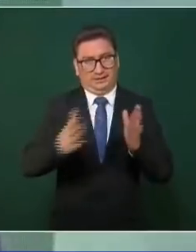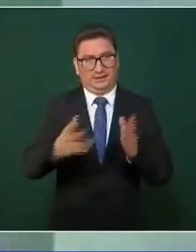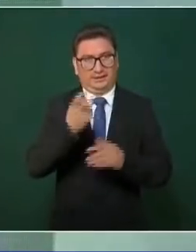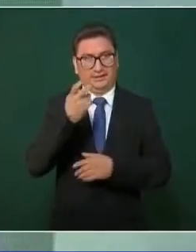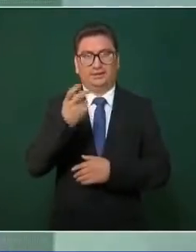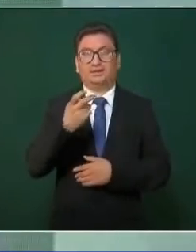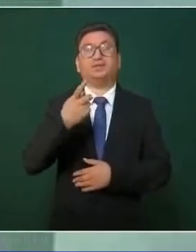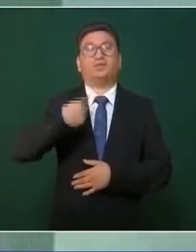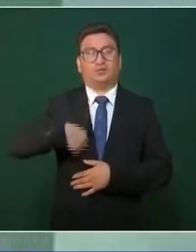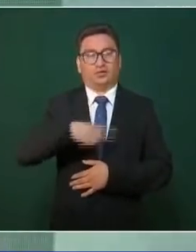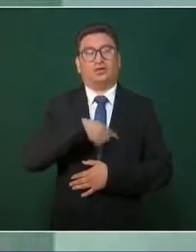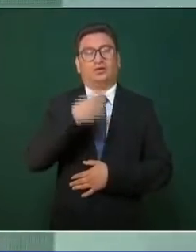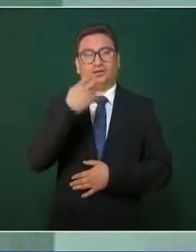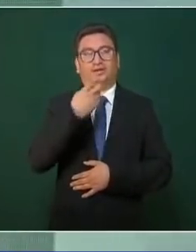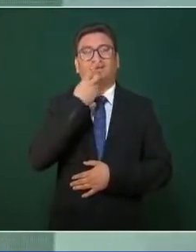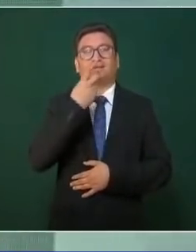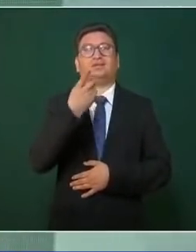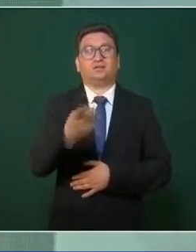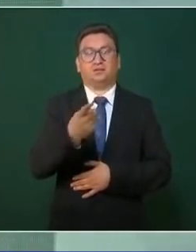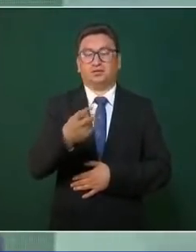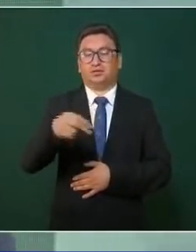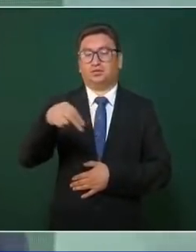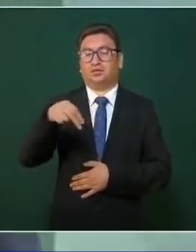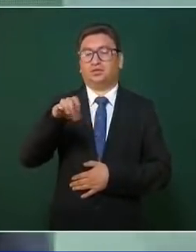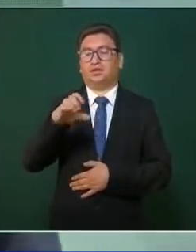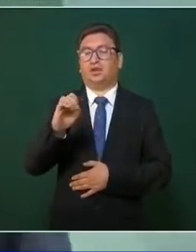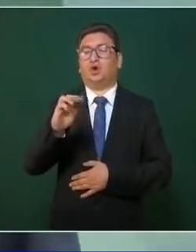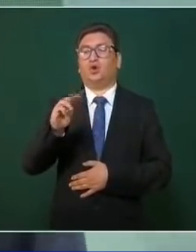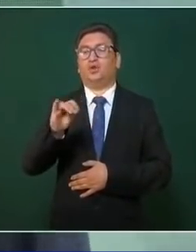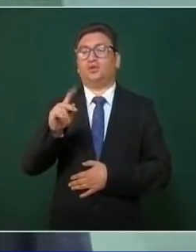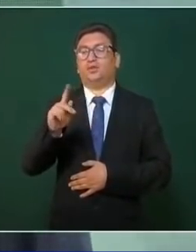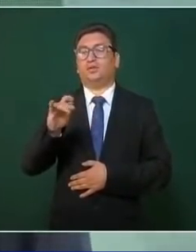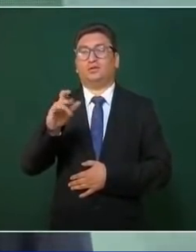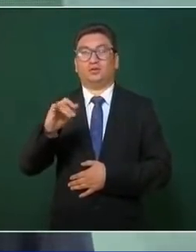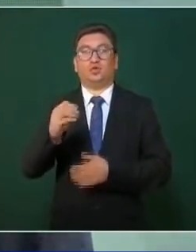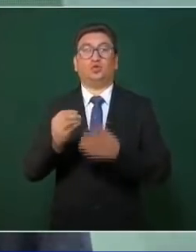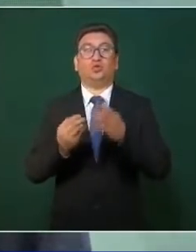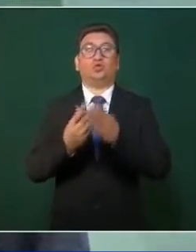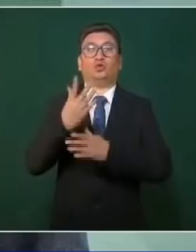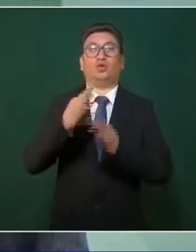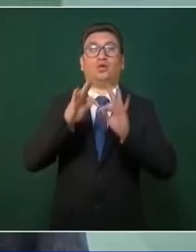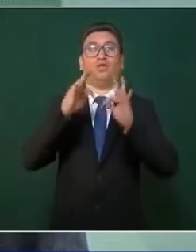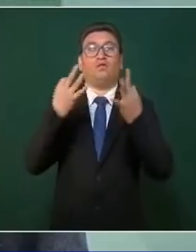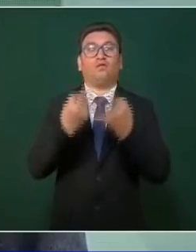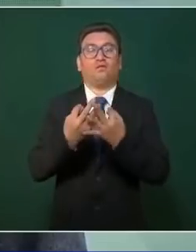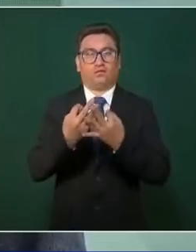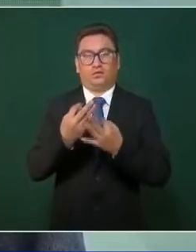Por eso hablamos nosotros que neoliberalismo es neoporfirismo,